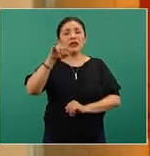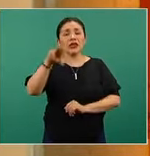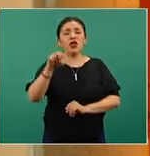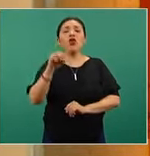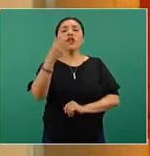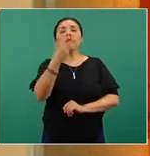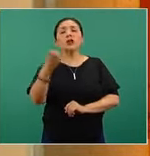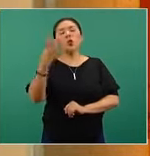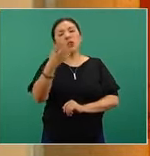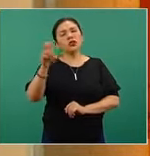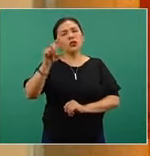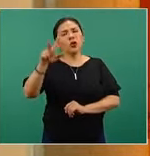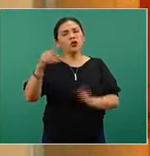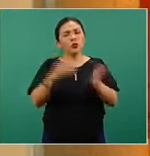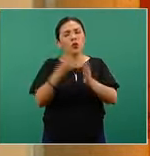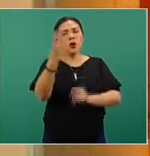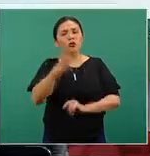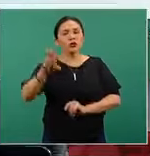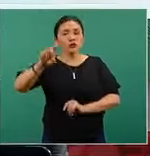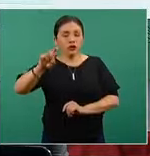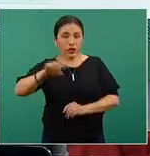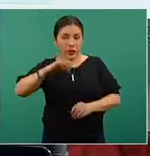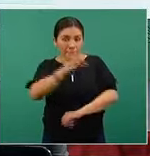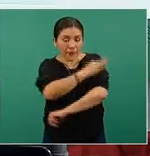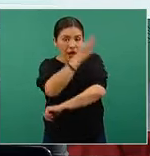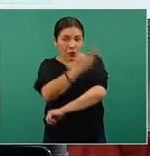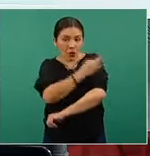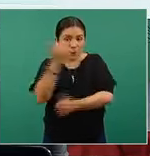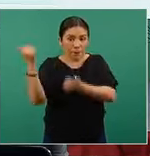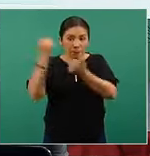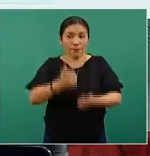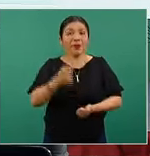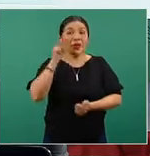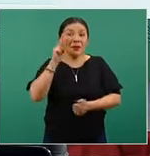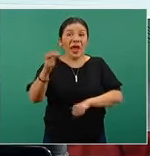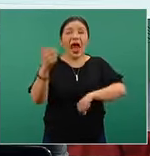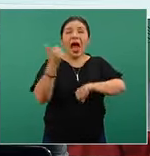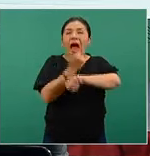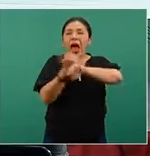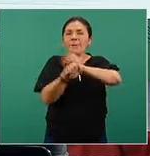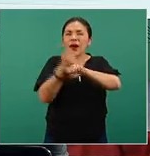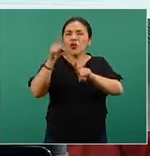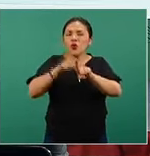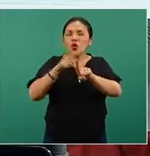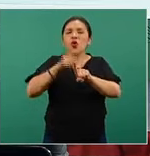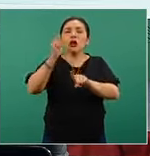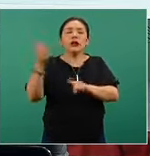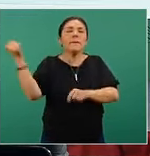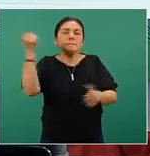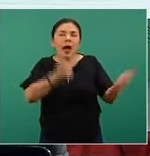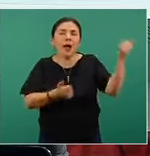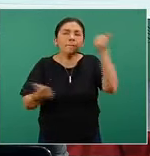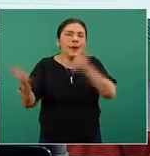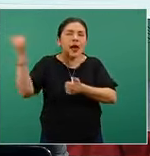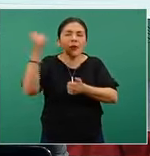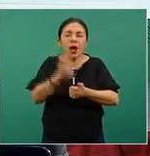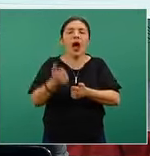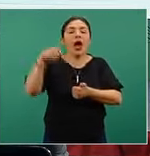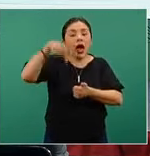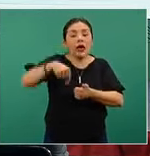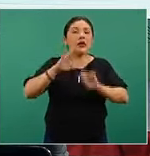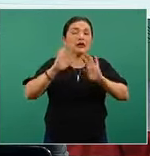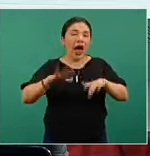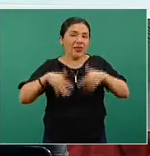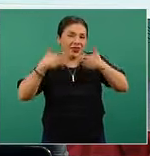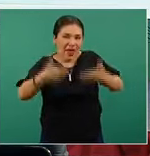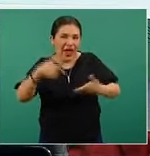ochocientos treinta todo lo que está en amarillo obviamente son los embarques arribados antiga o entregados y